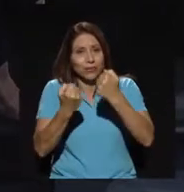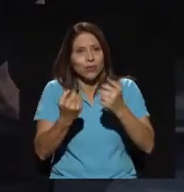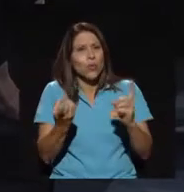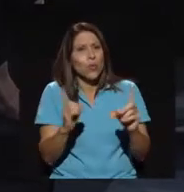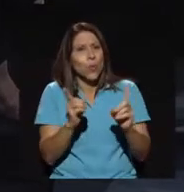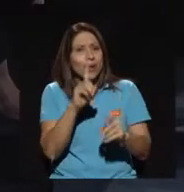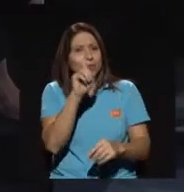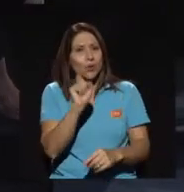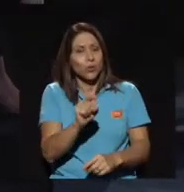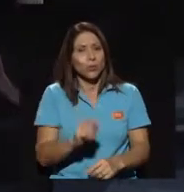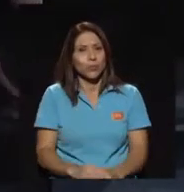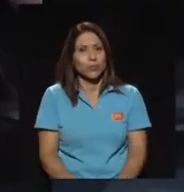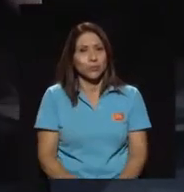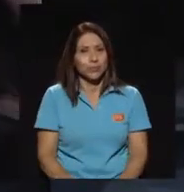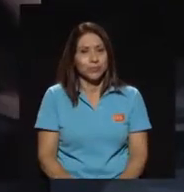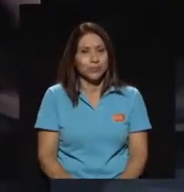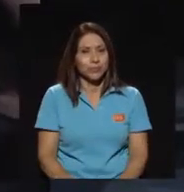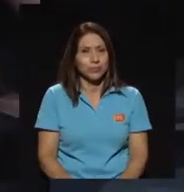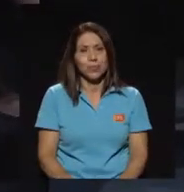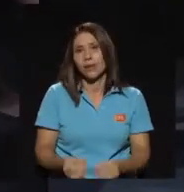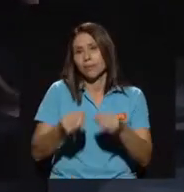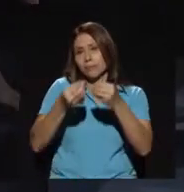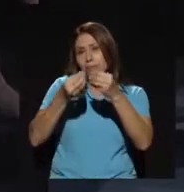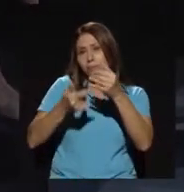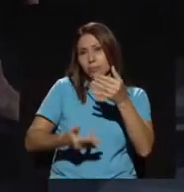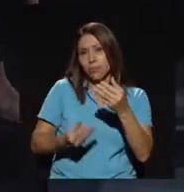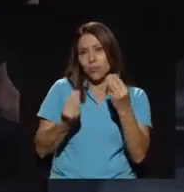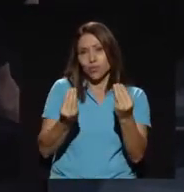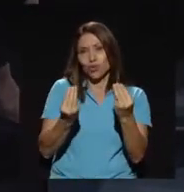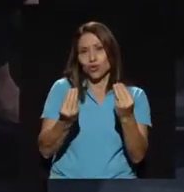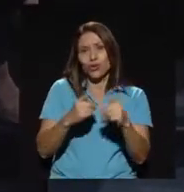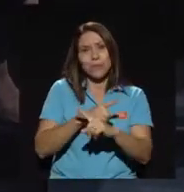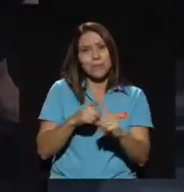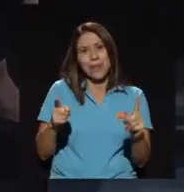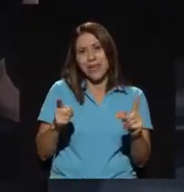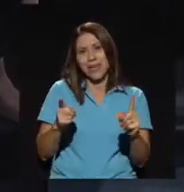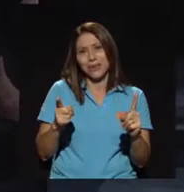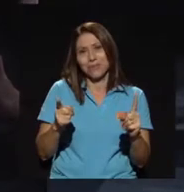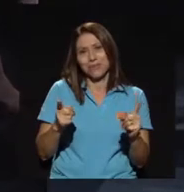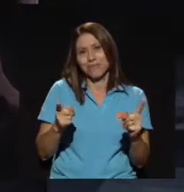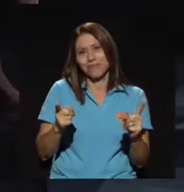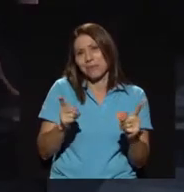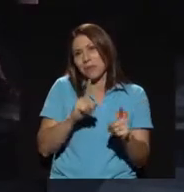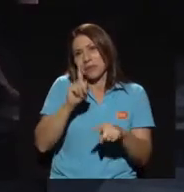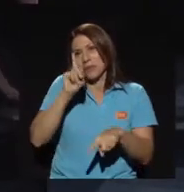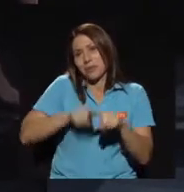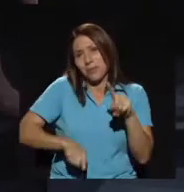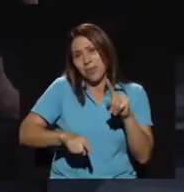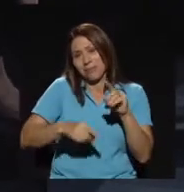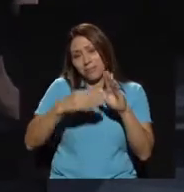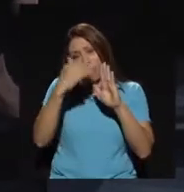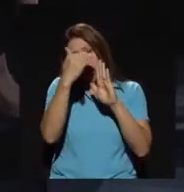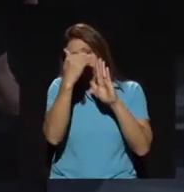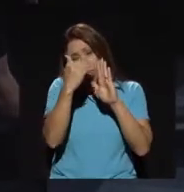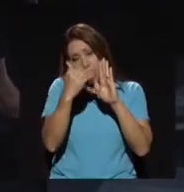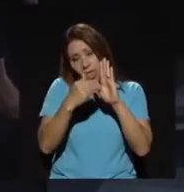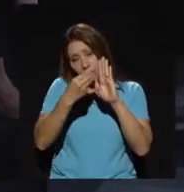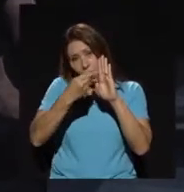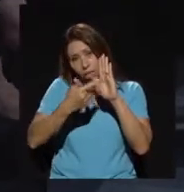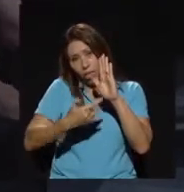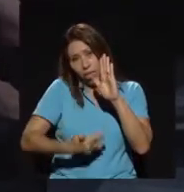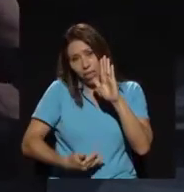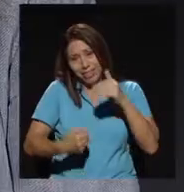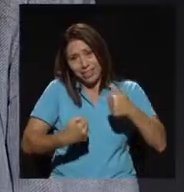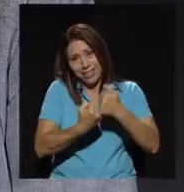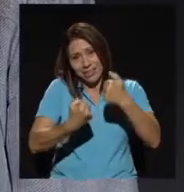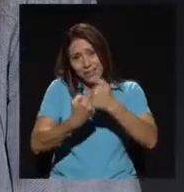son? Hay muchos, pero no tiene chiste hacer una lista infinita, sí, ¿verdad? De desafíos, sino